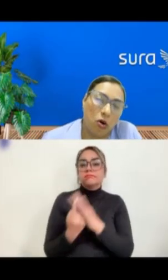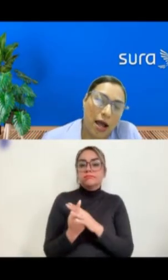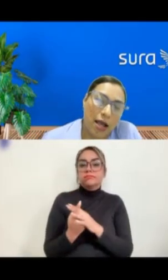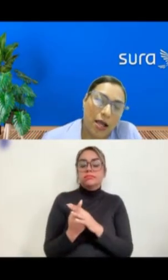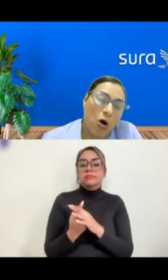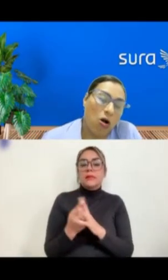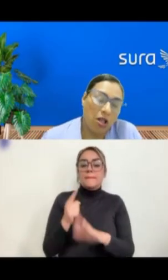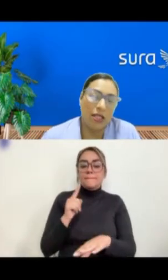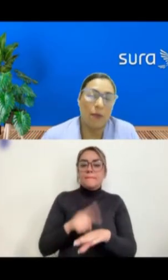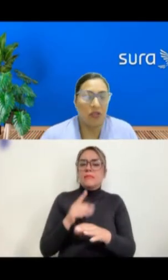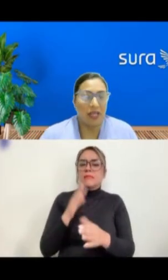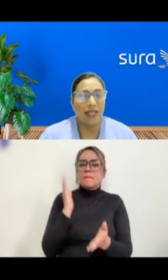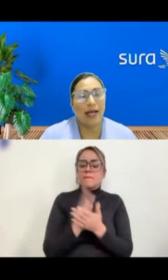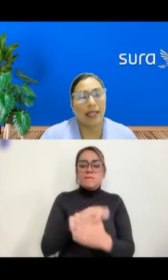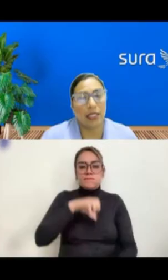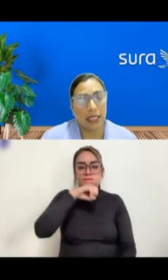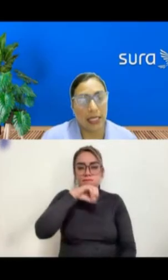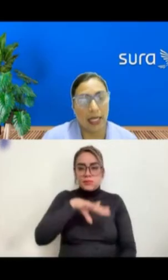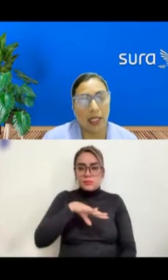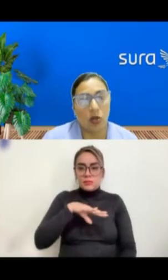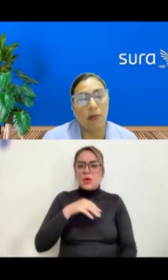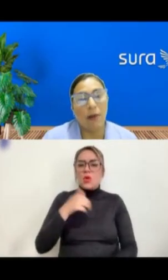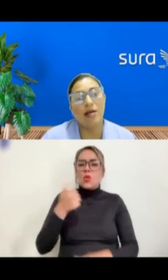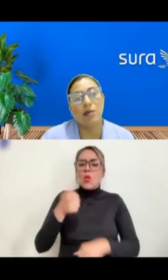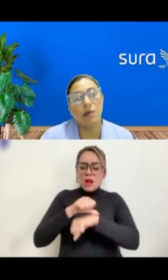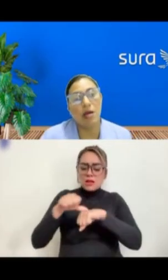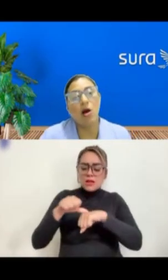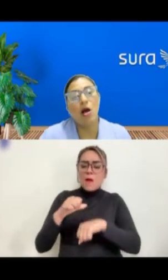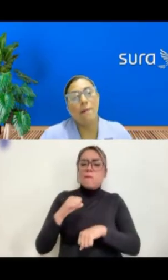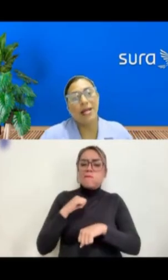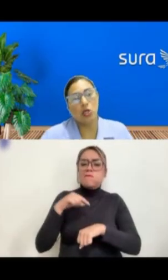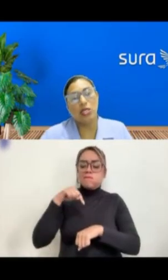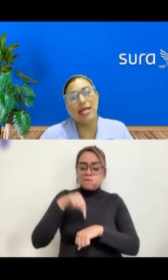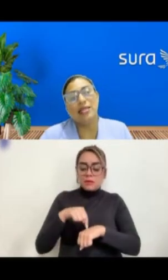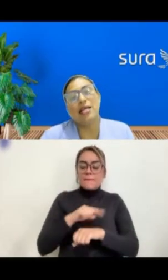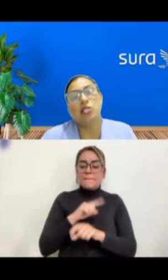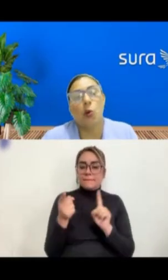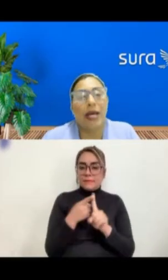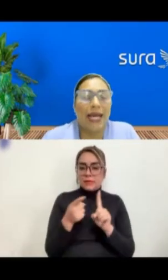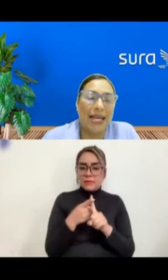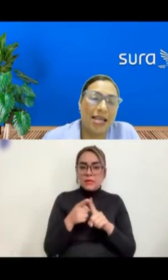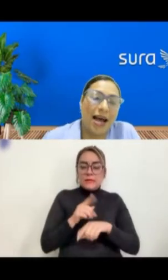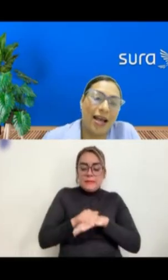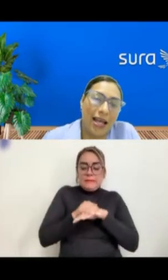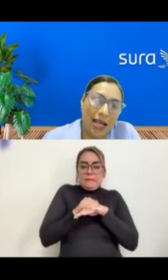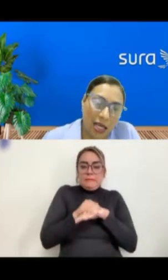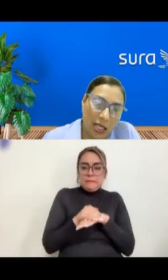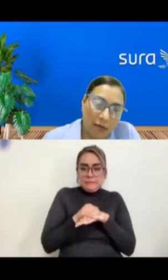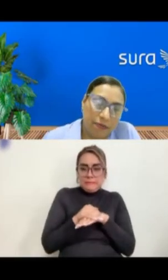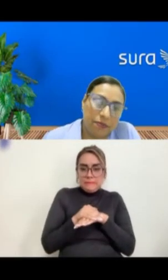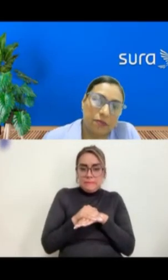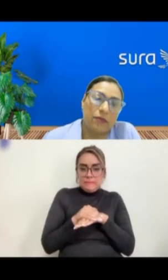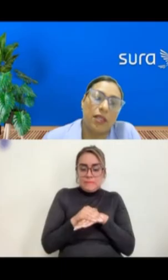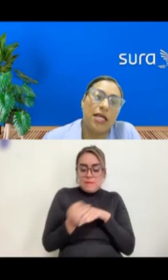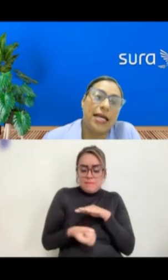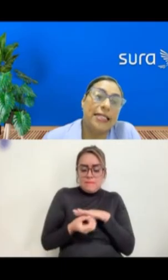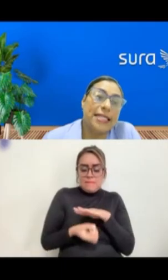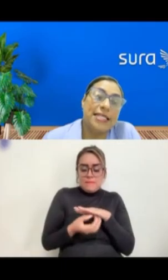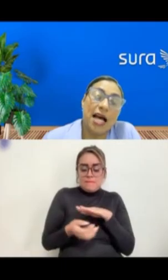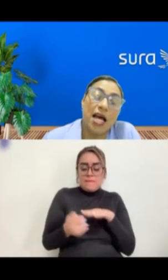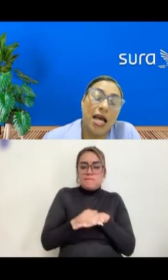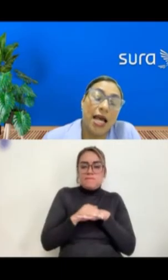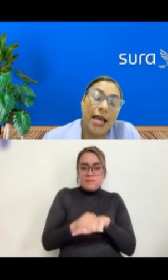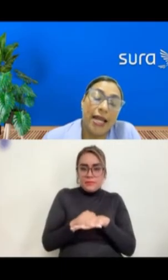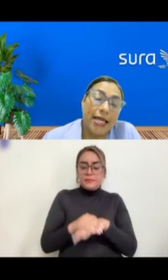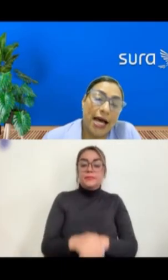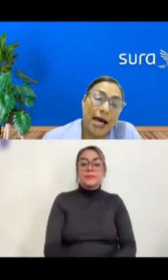la hemorragia o el tipo de herida que tengo. Entonces vamos a hacer primero presión directa sobre esa herida.